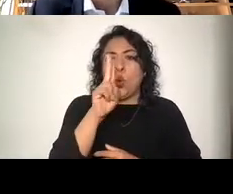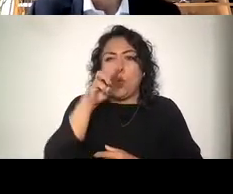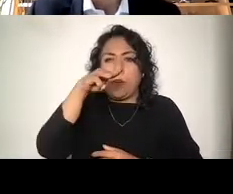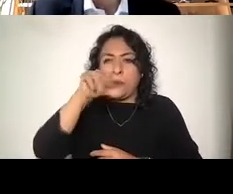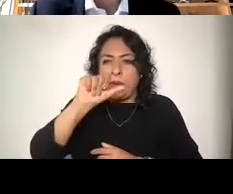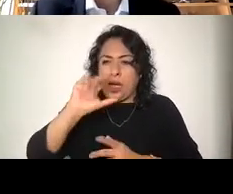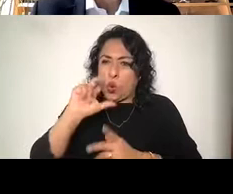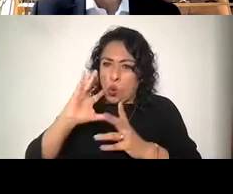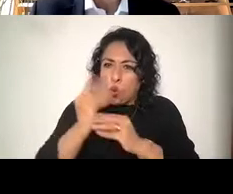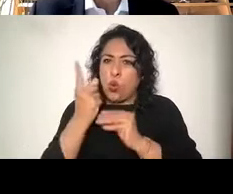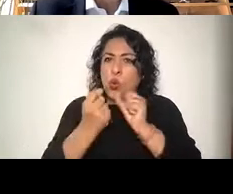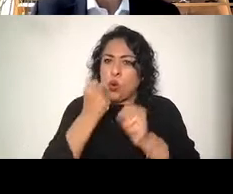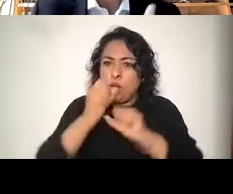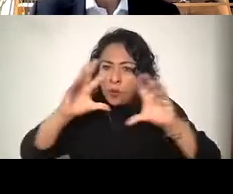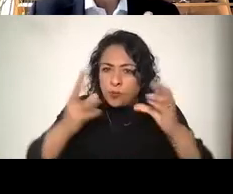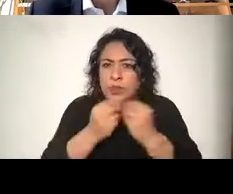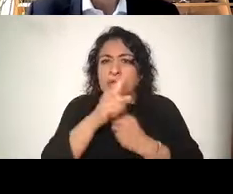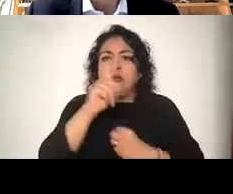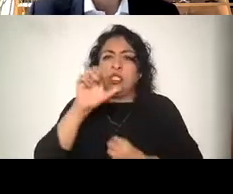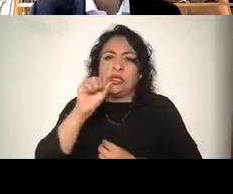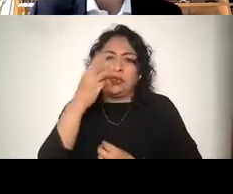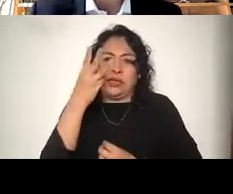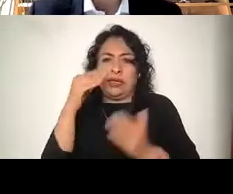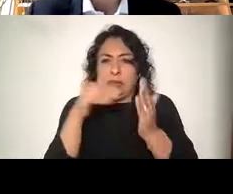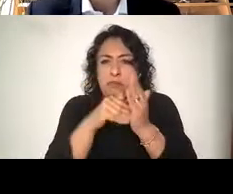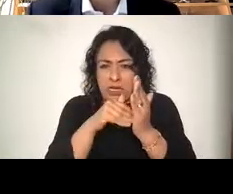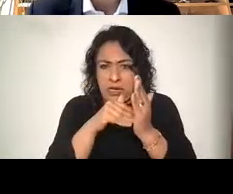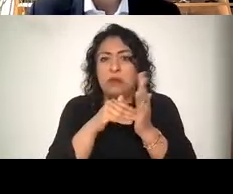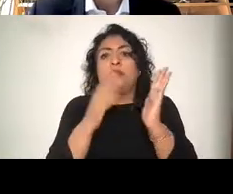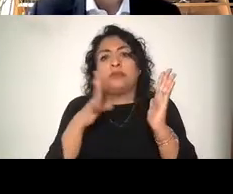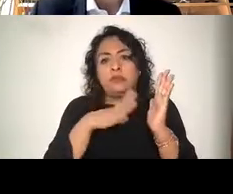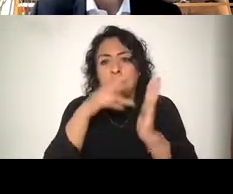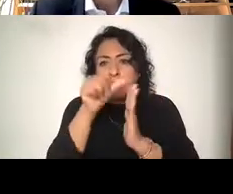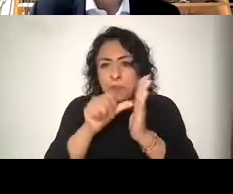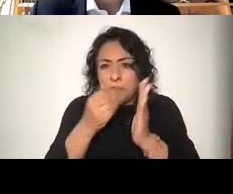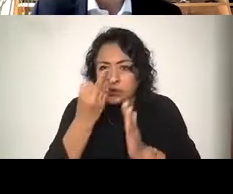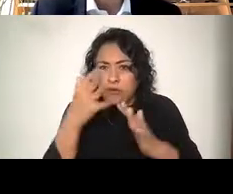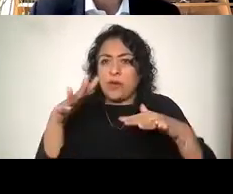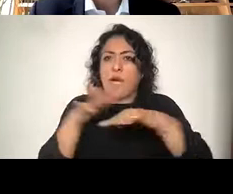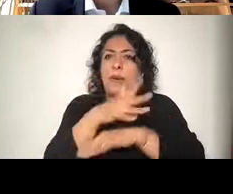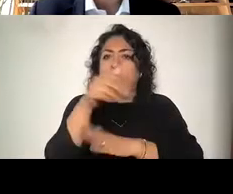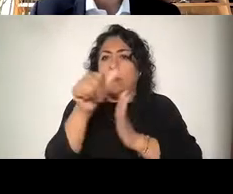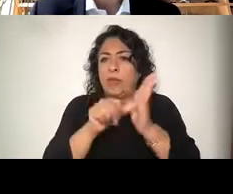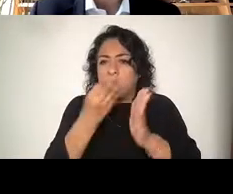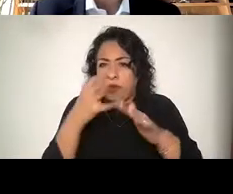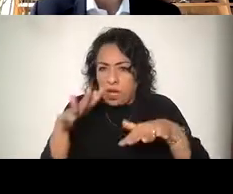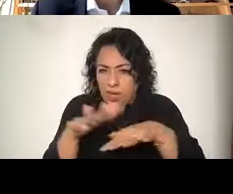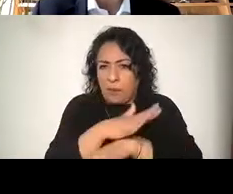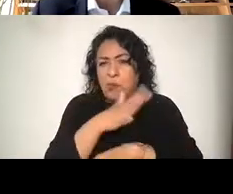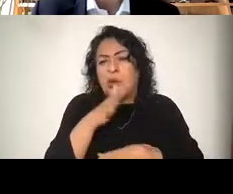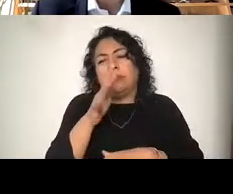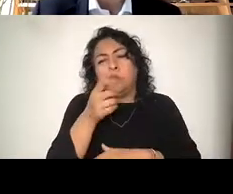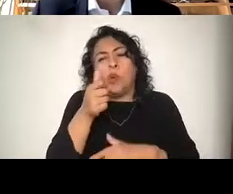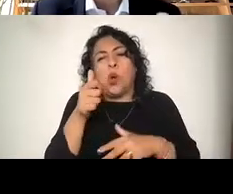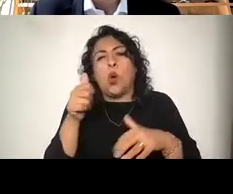suman 163,000 pesos y se actualizan cada mes de febrero. Se actualizarán un poco en relación con